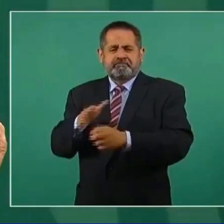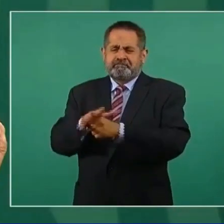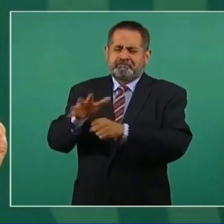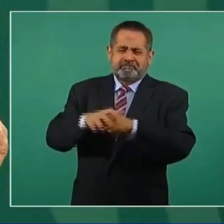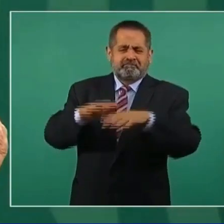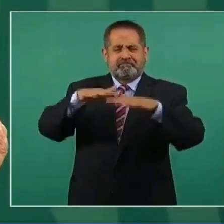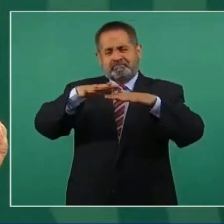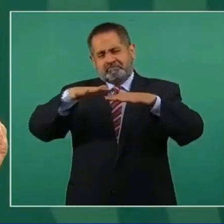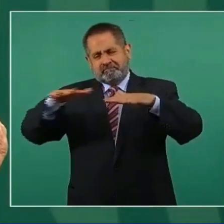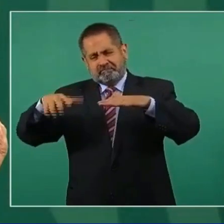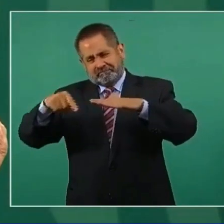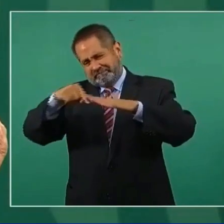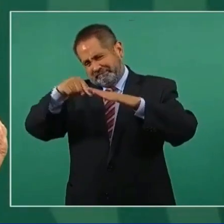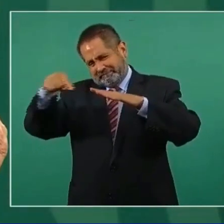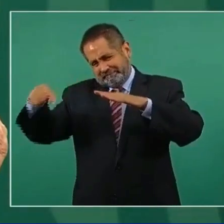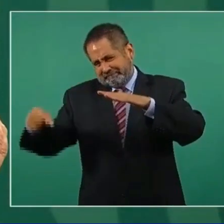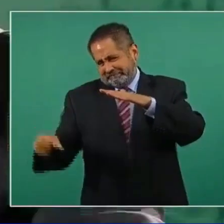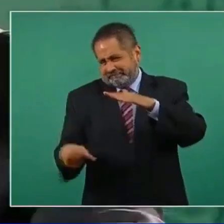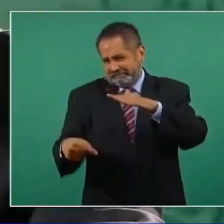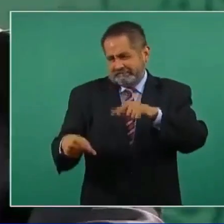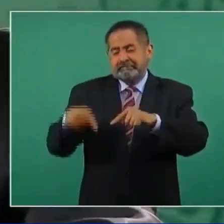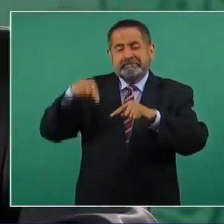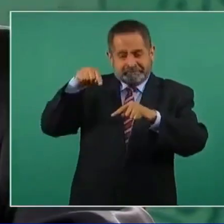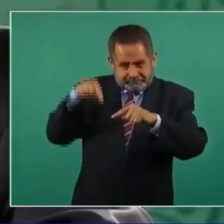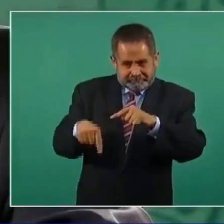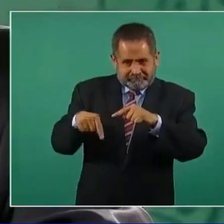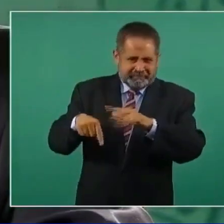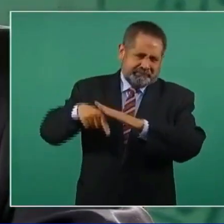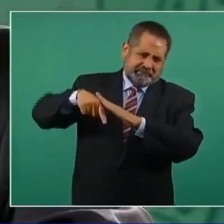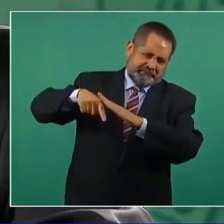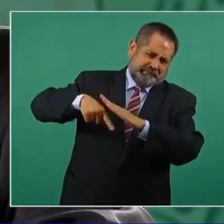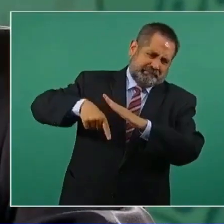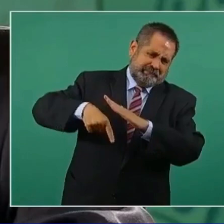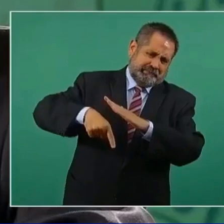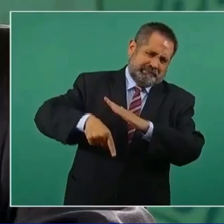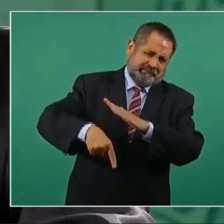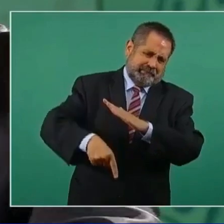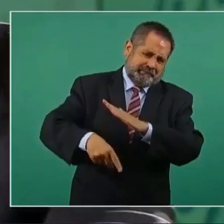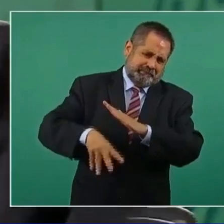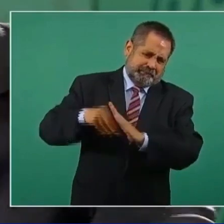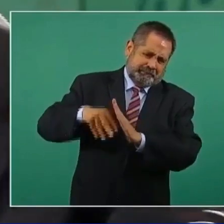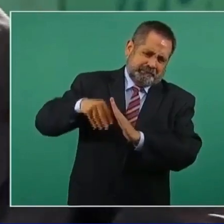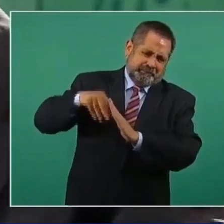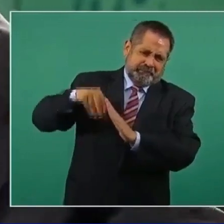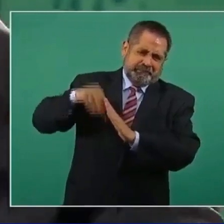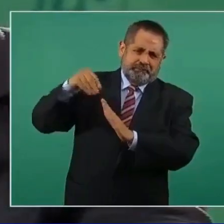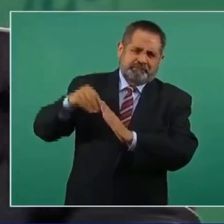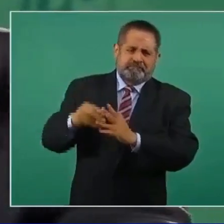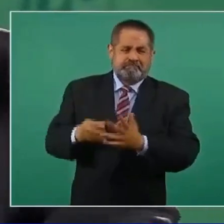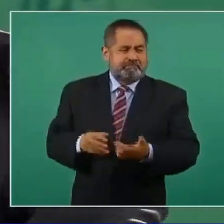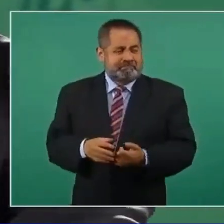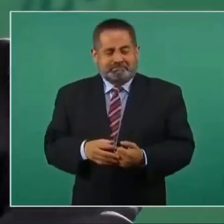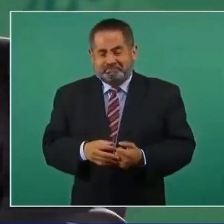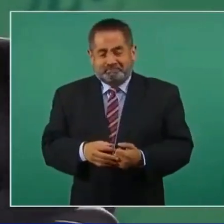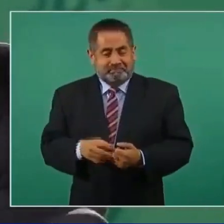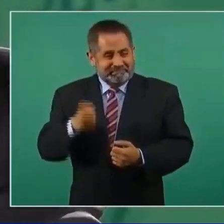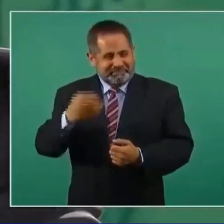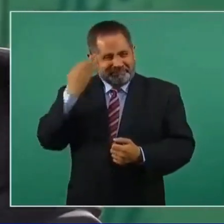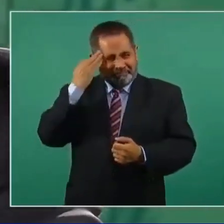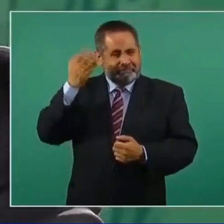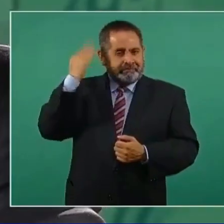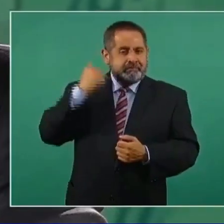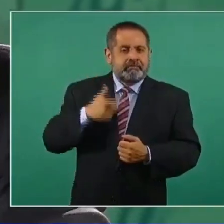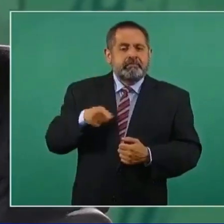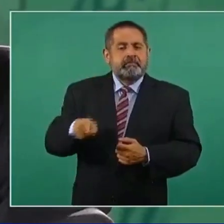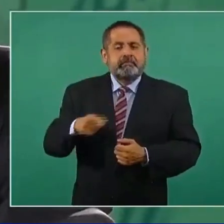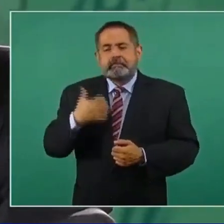del mar y que había que ir por él. Pues todo eso significó